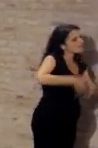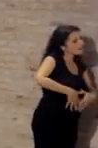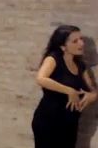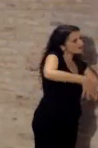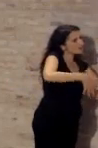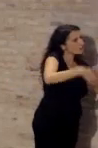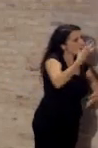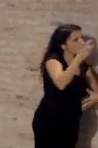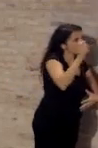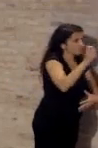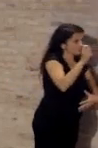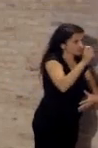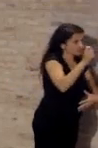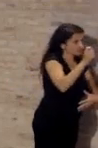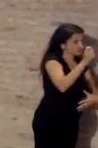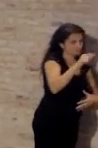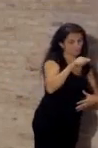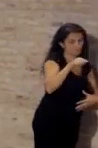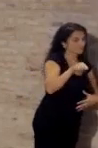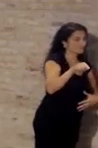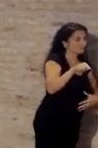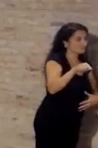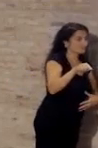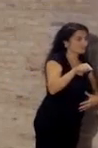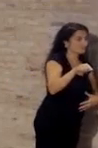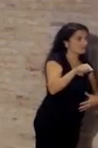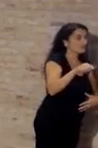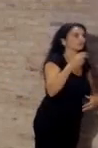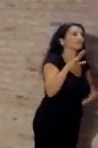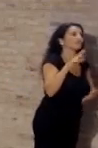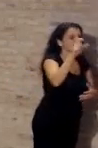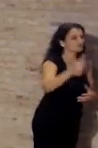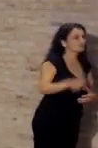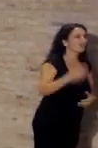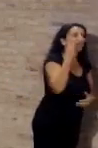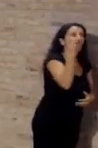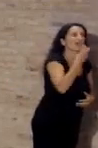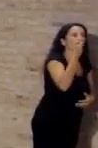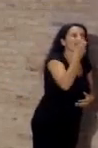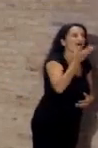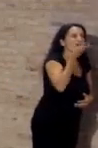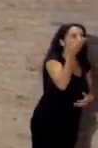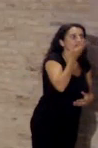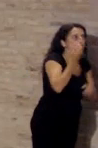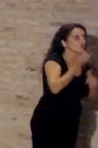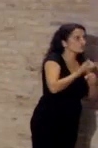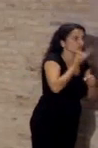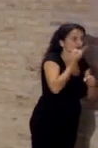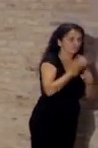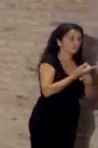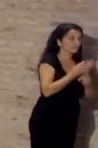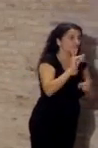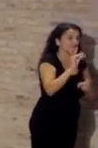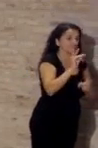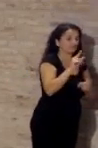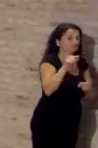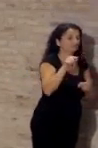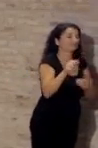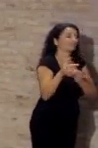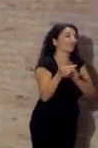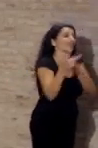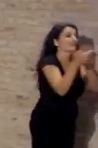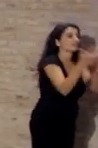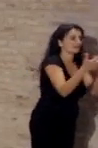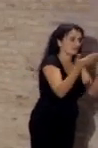y la la piba no no no no estaba oralizada entonces también era muy